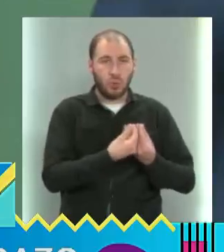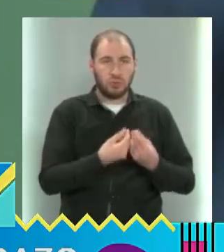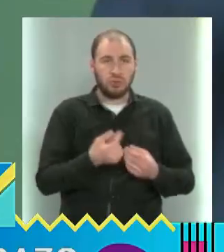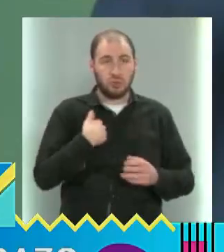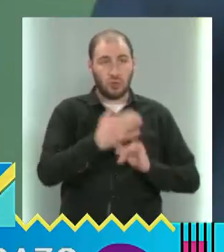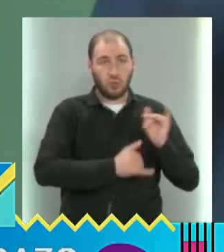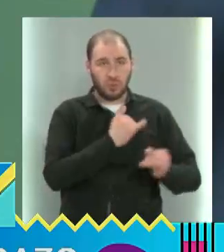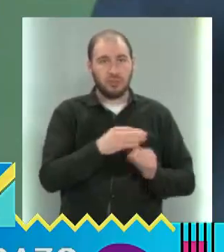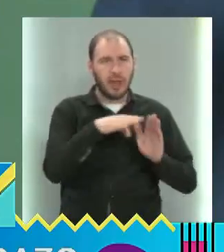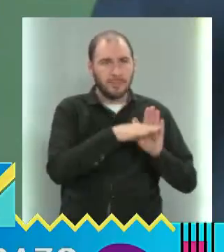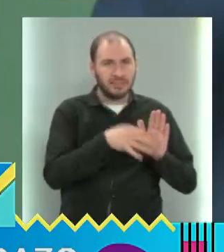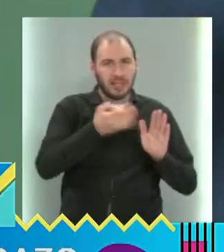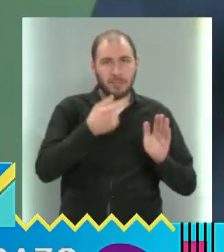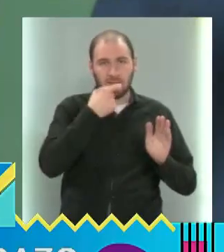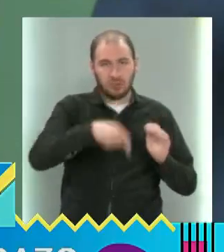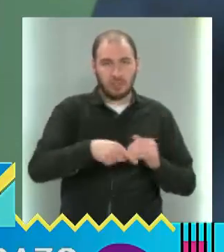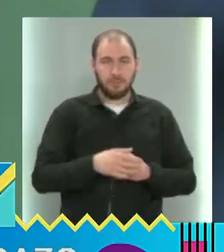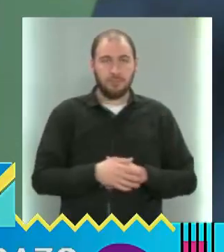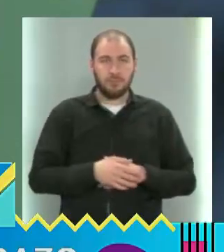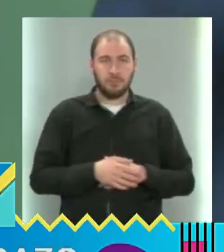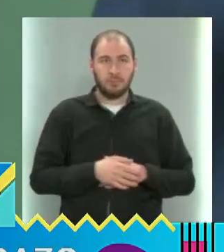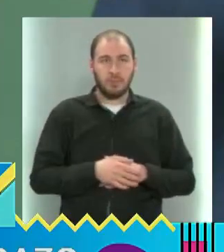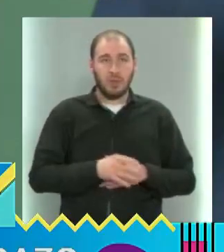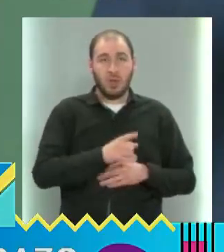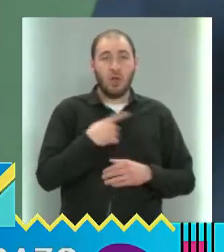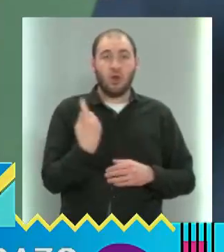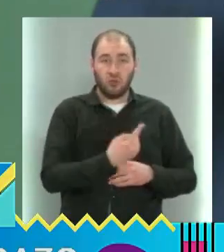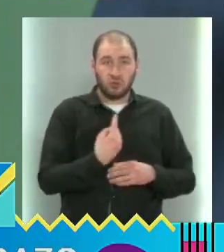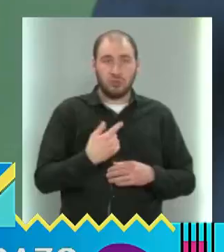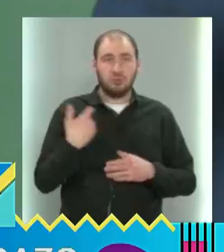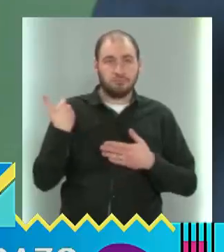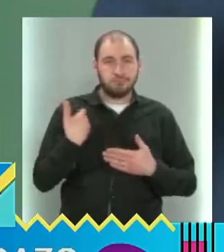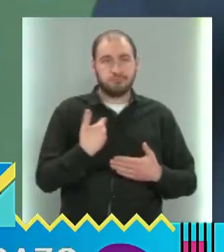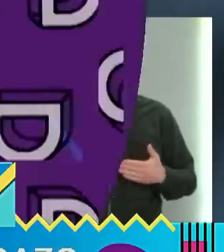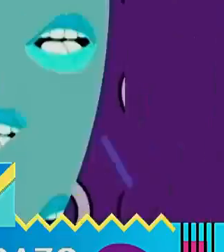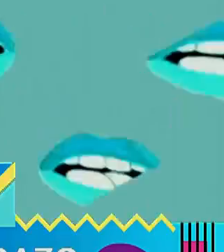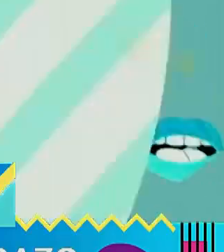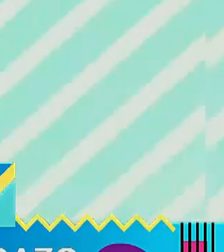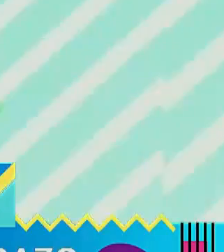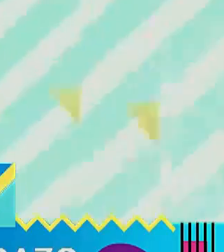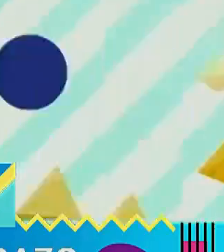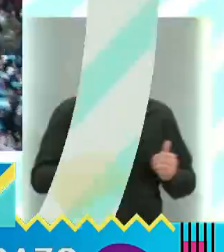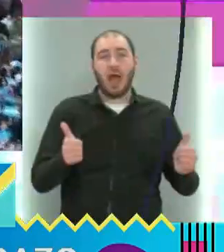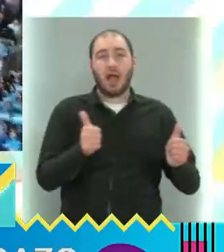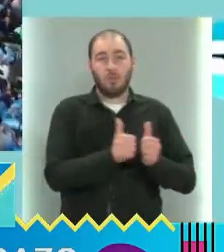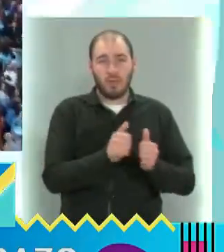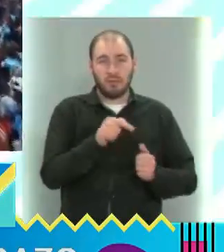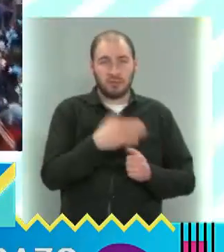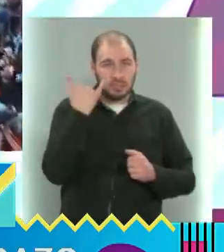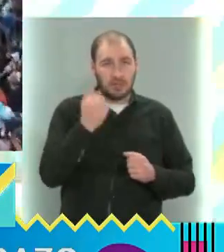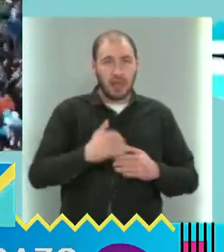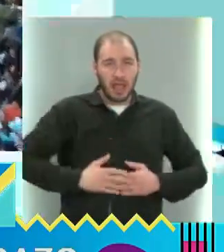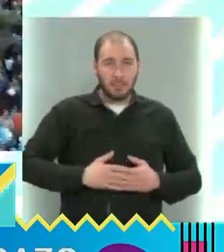a contar específicamente acá en Mendoza, donde nosotros ya venimos haciendo este acompañamiento para